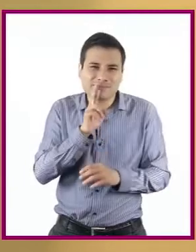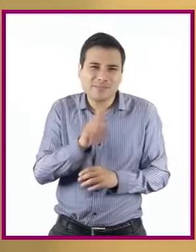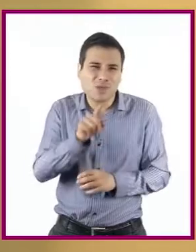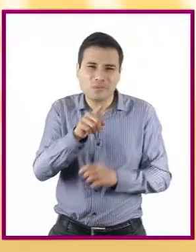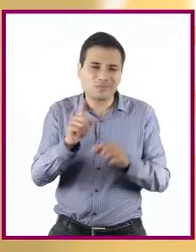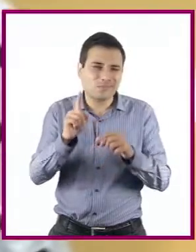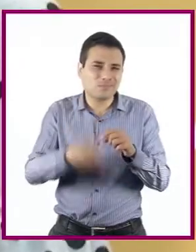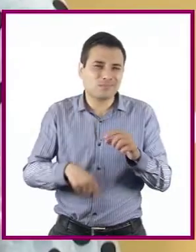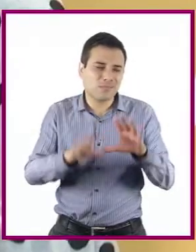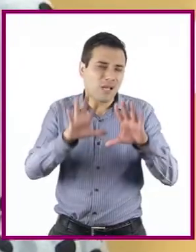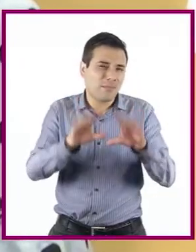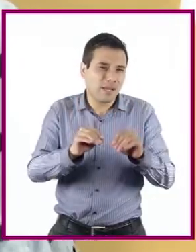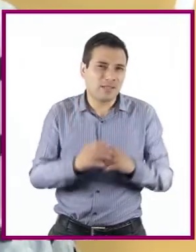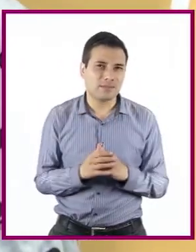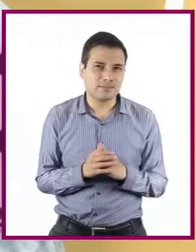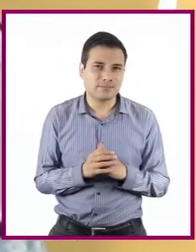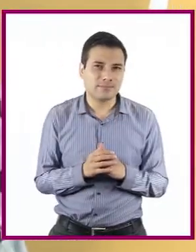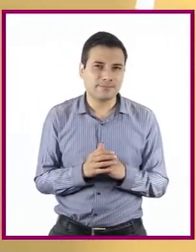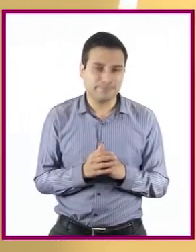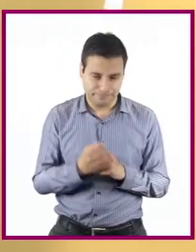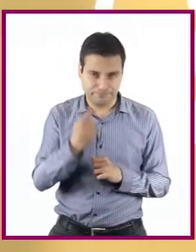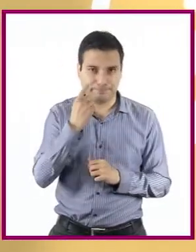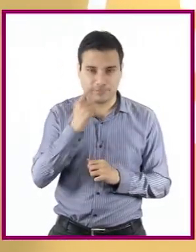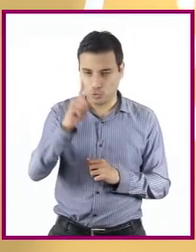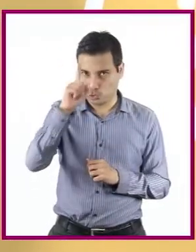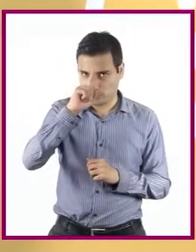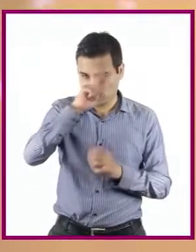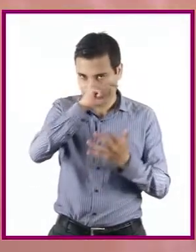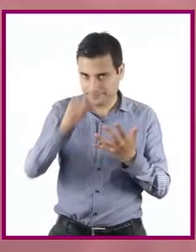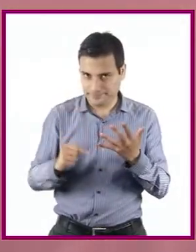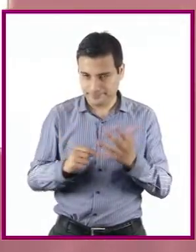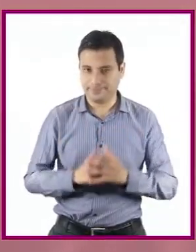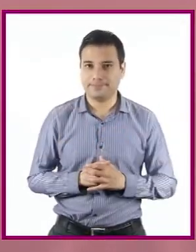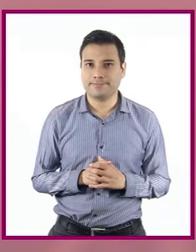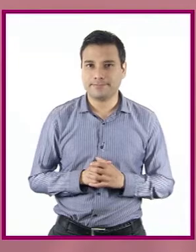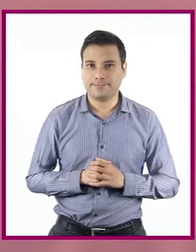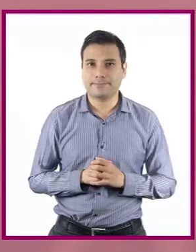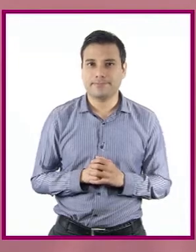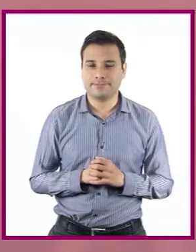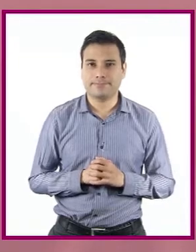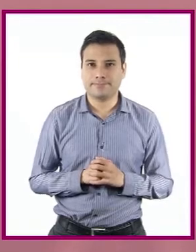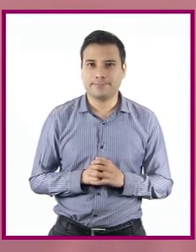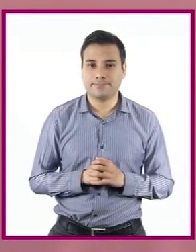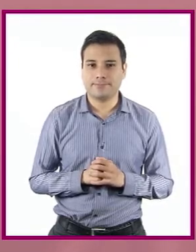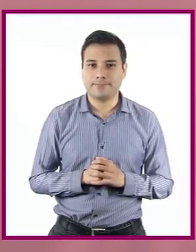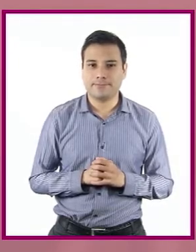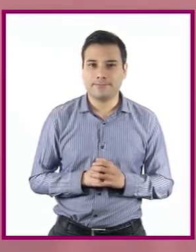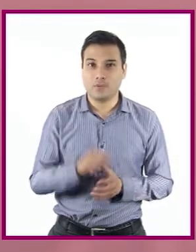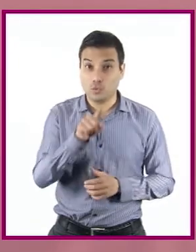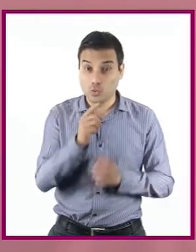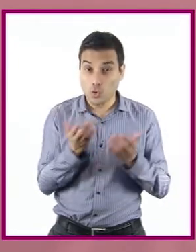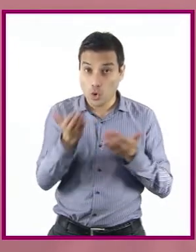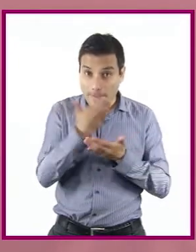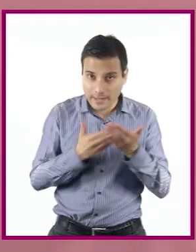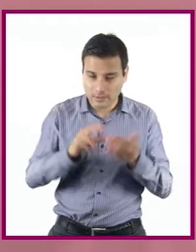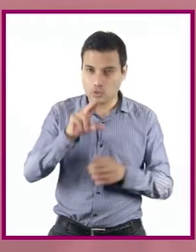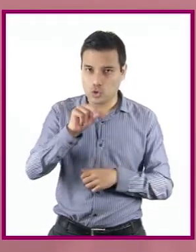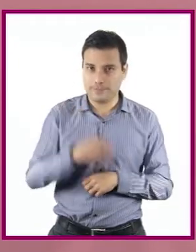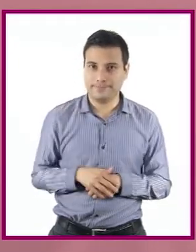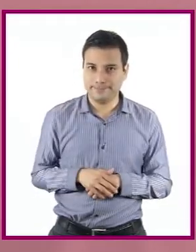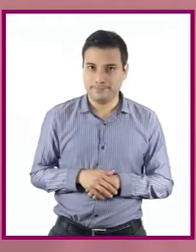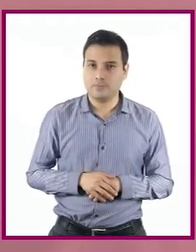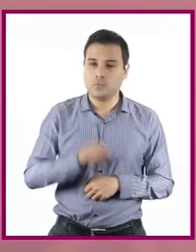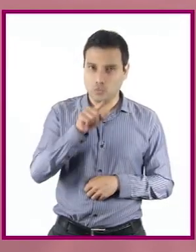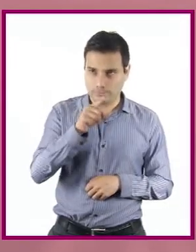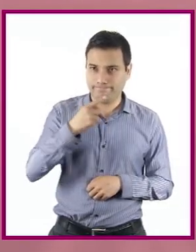detenerlo. Estas son algunas acciones que pueden realizar. No lo compartan. Denuncien el contenido en la